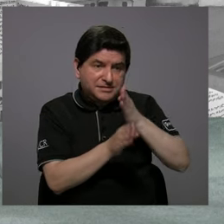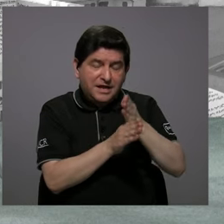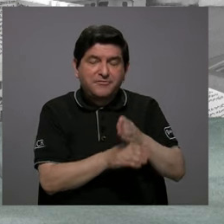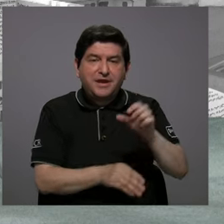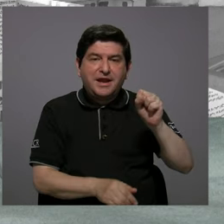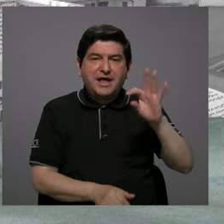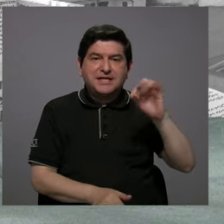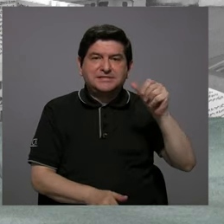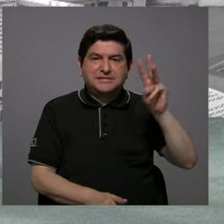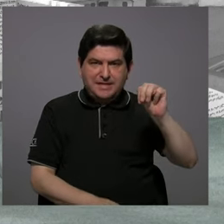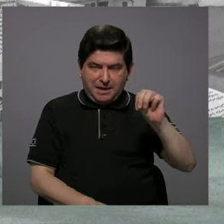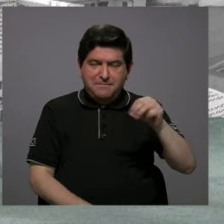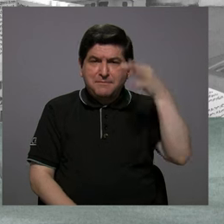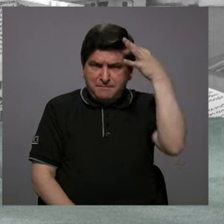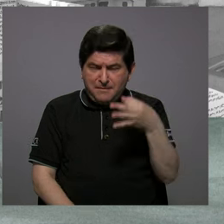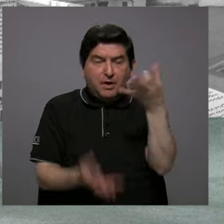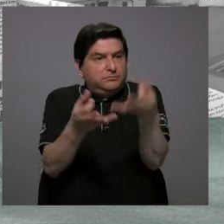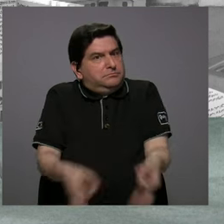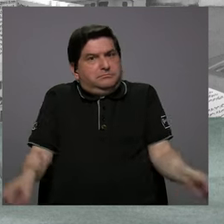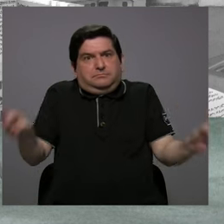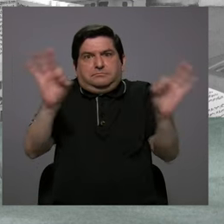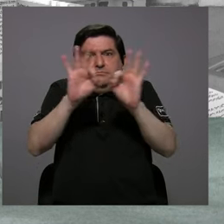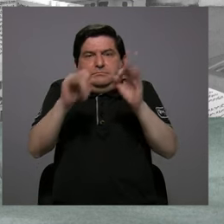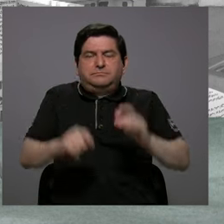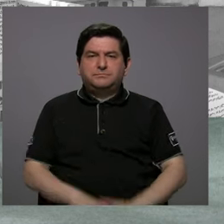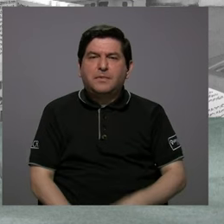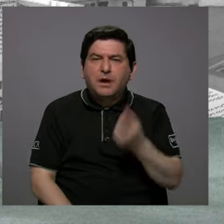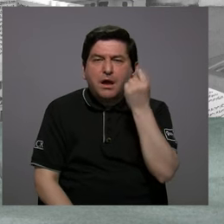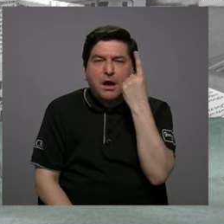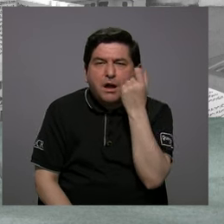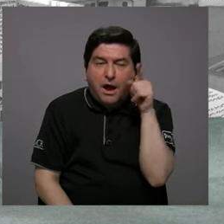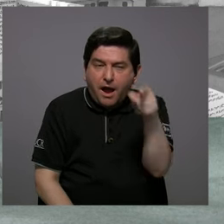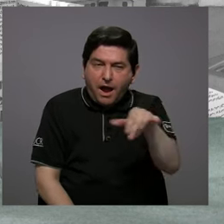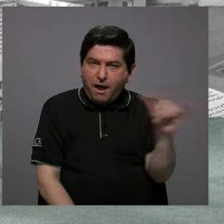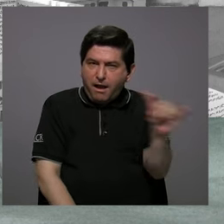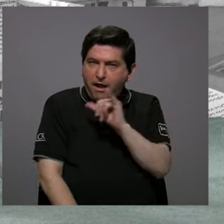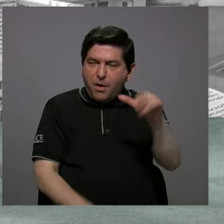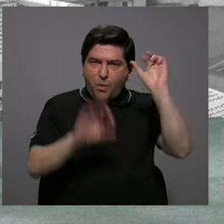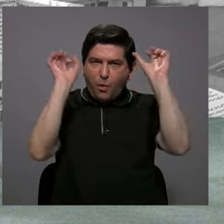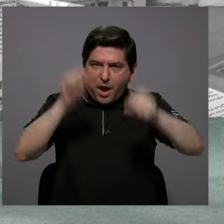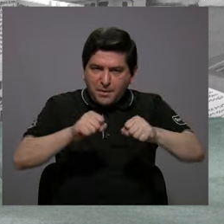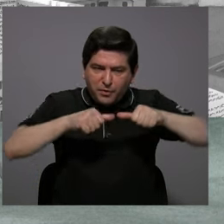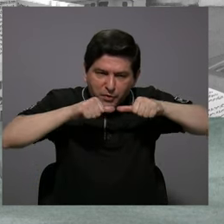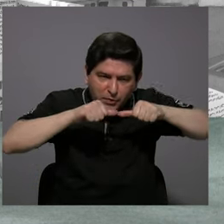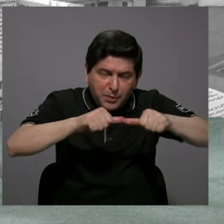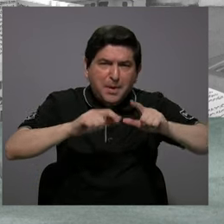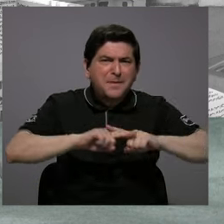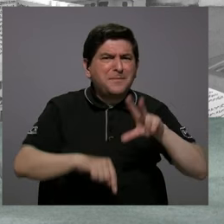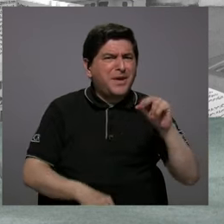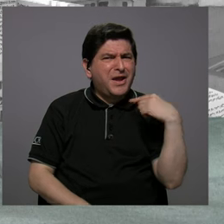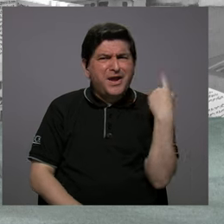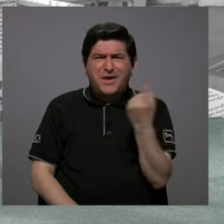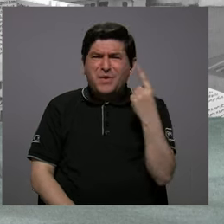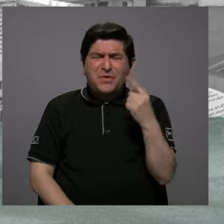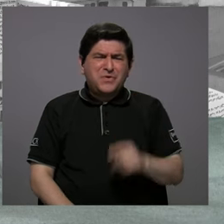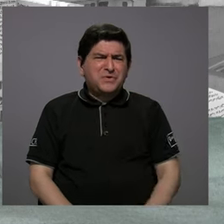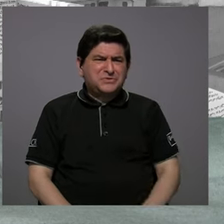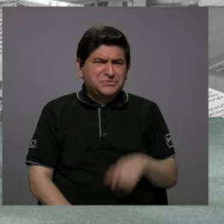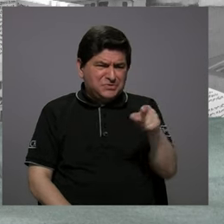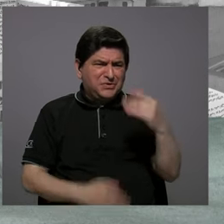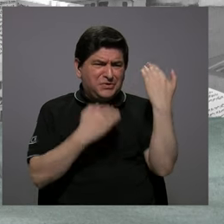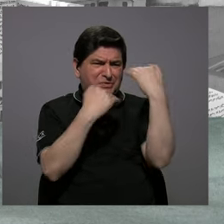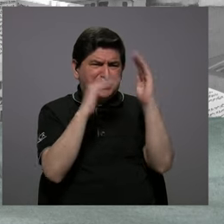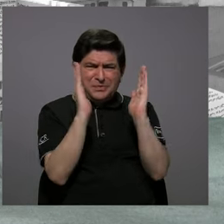stem y me parece que es fundamental entender que por ahí también se puede ir pero no solo dejarlo acotado a las